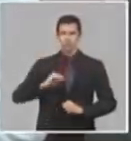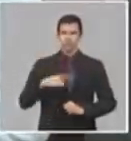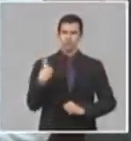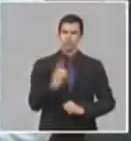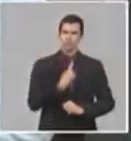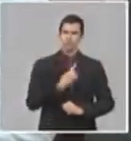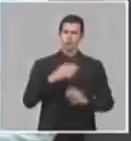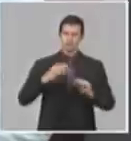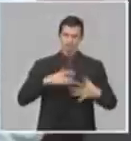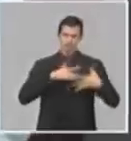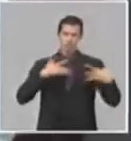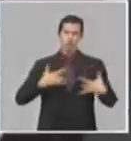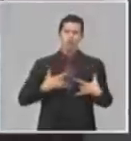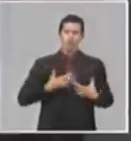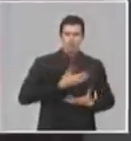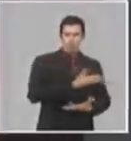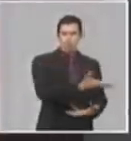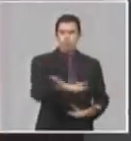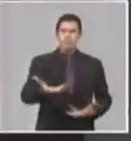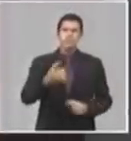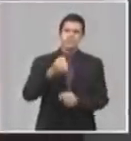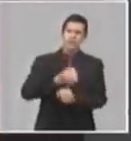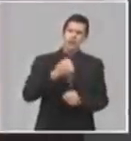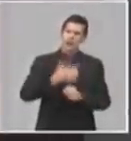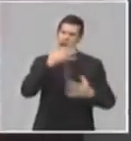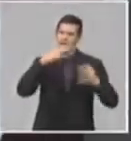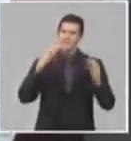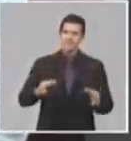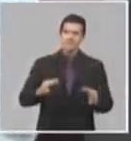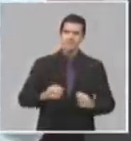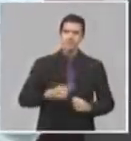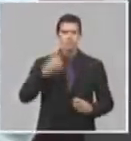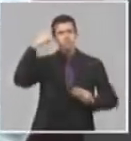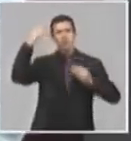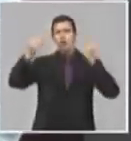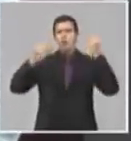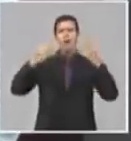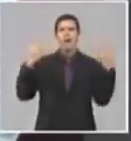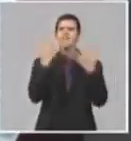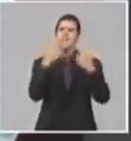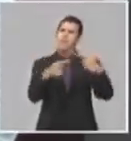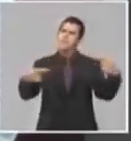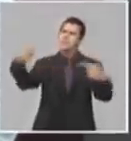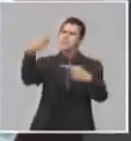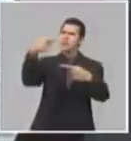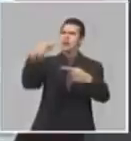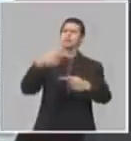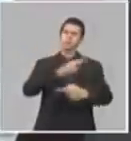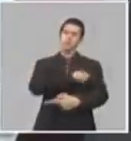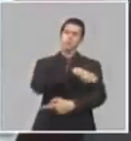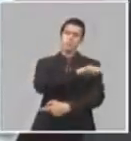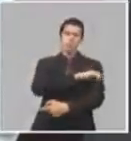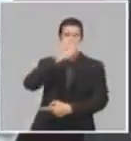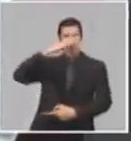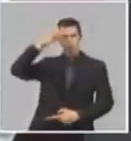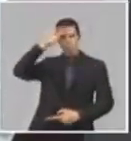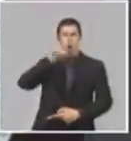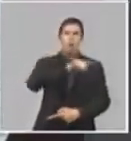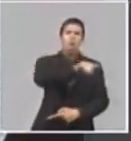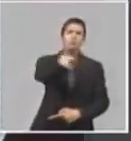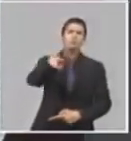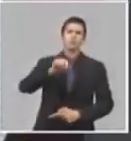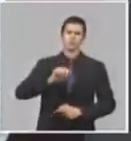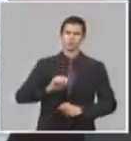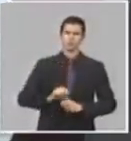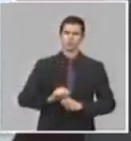trabajamos. Bajo esas premisas que dan sentido a nuestras vidas, nos hemos planteado cómo enfrentar la nueva